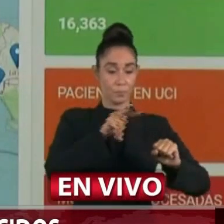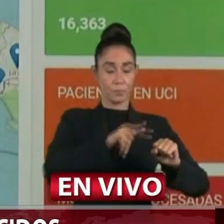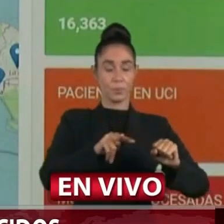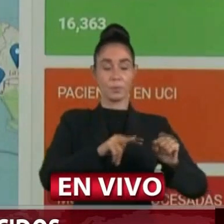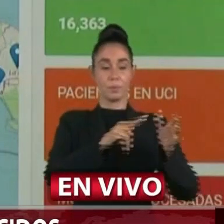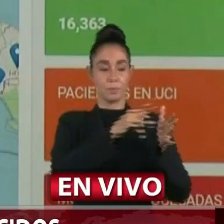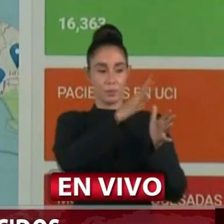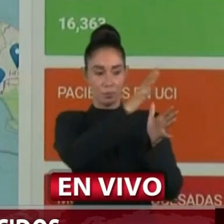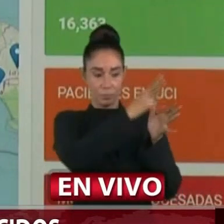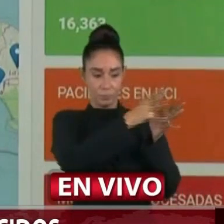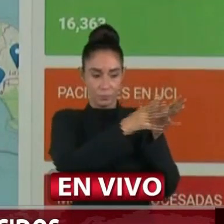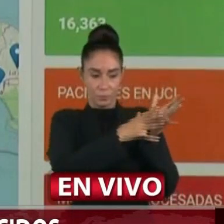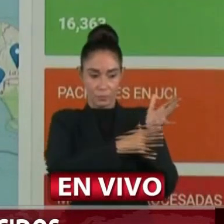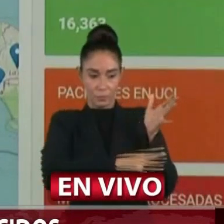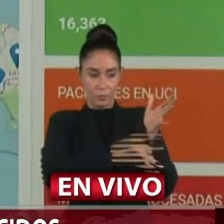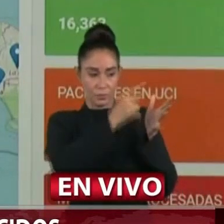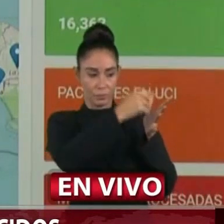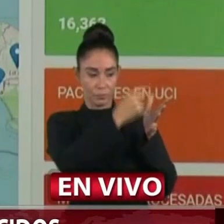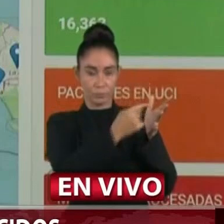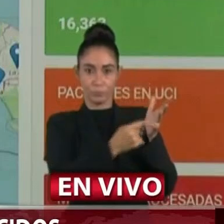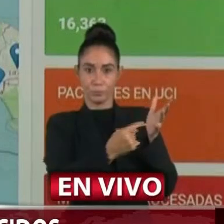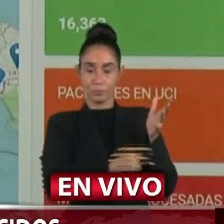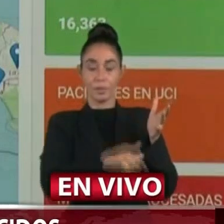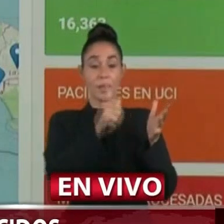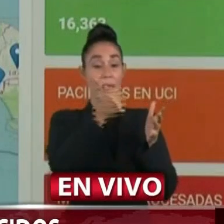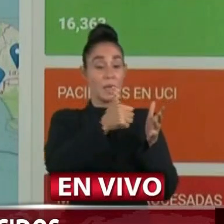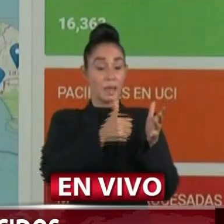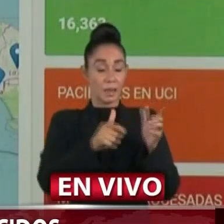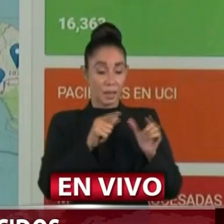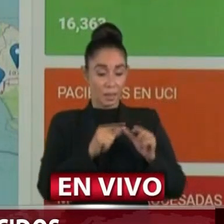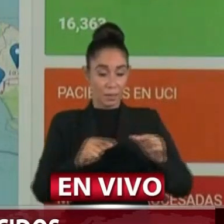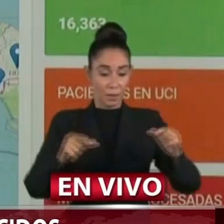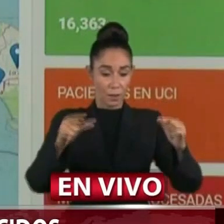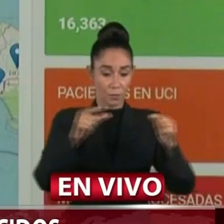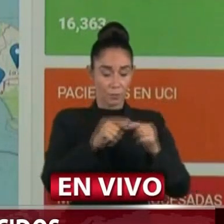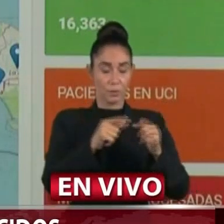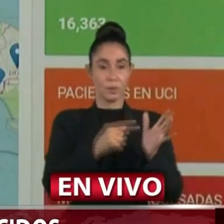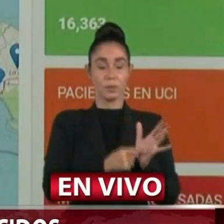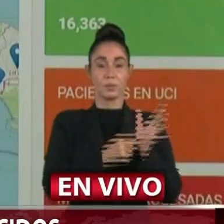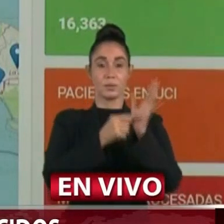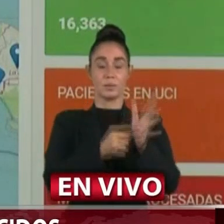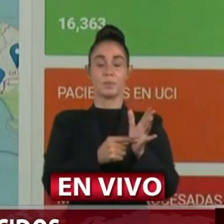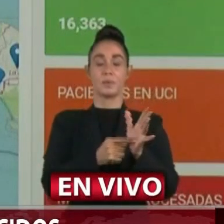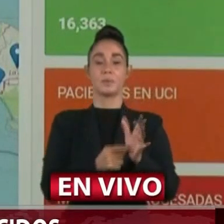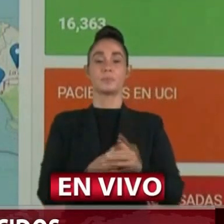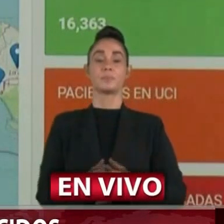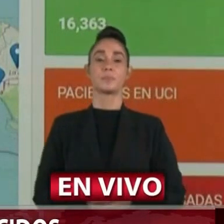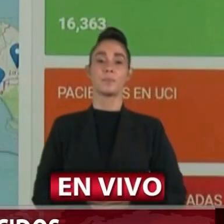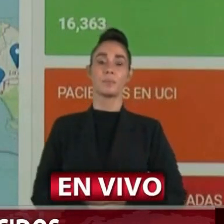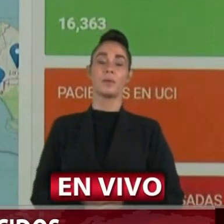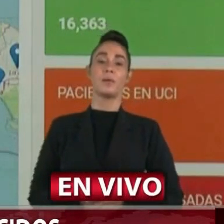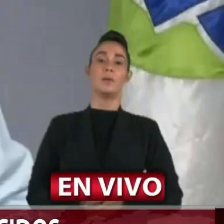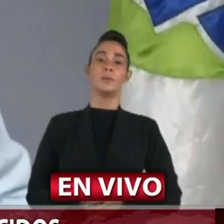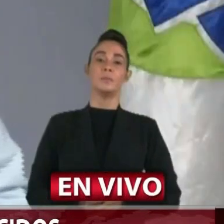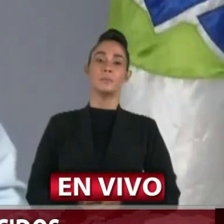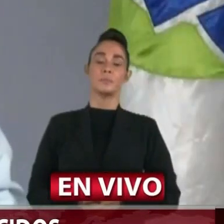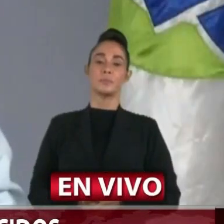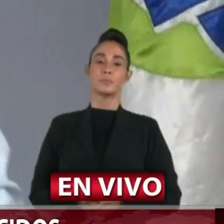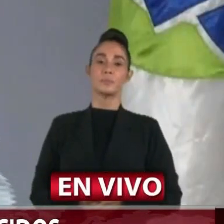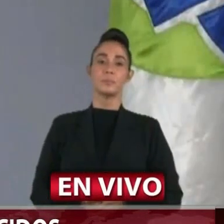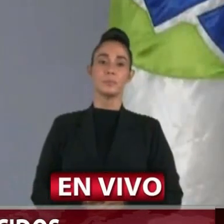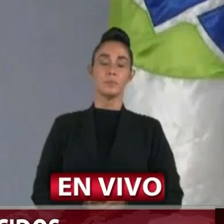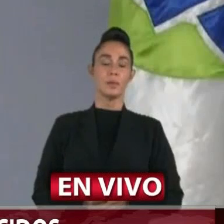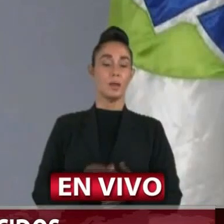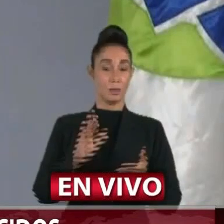en pantalla y detallado cada uno de los casos que se han presentado hoy.